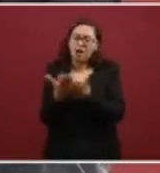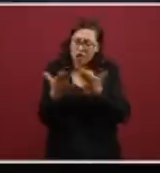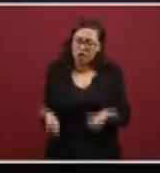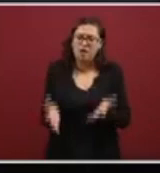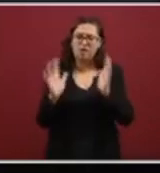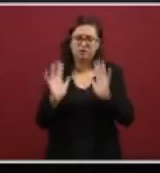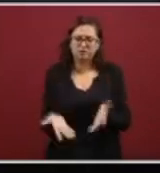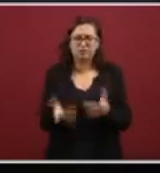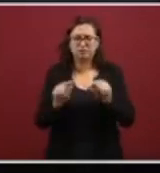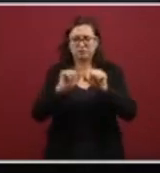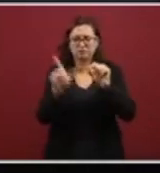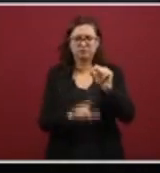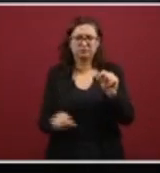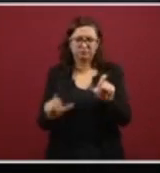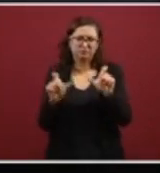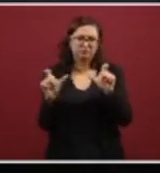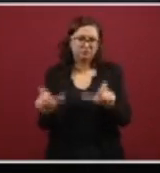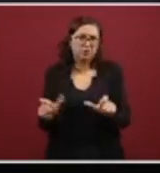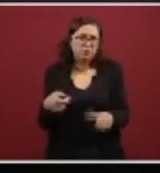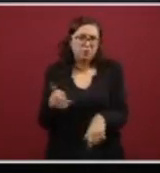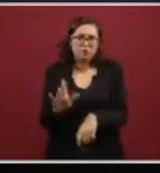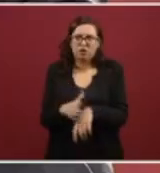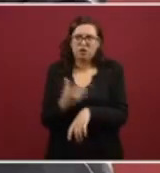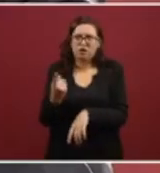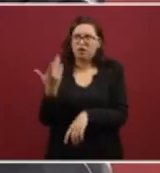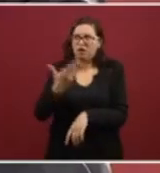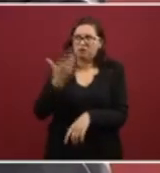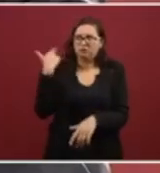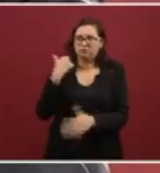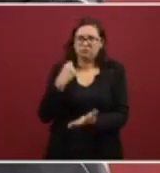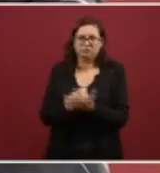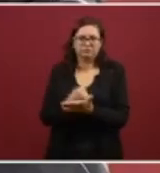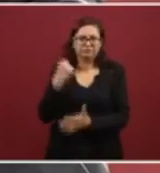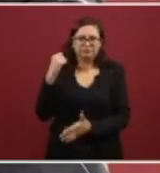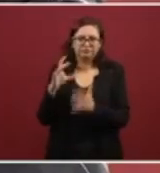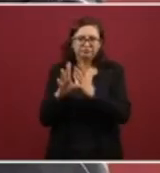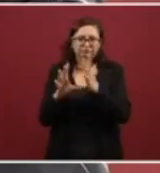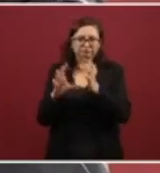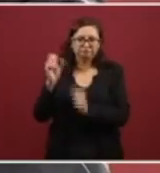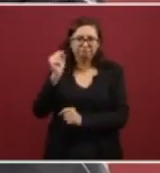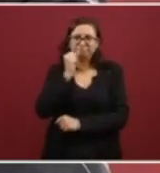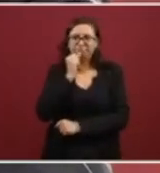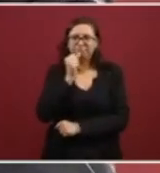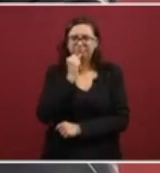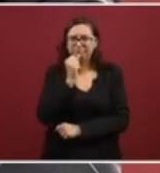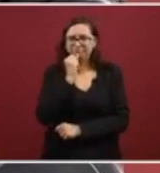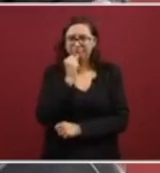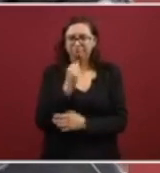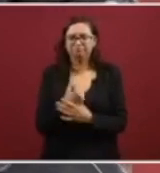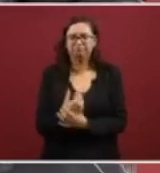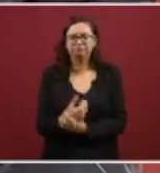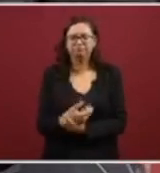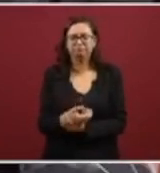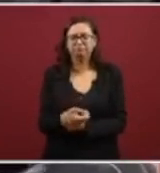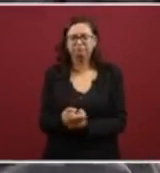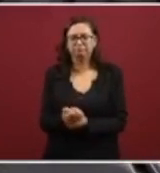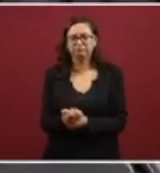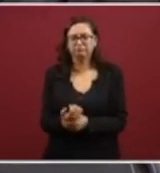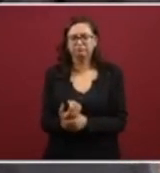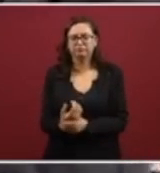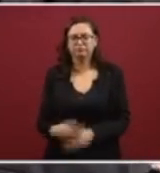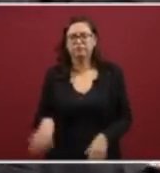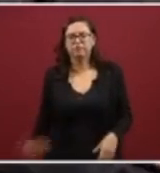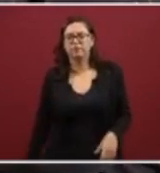había formado, acuérdate que no se había aprobado, incluso constitucionalmente todavía formar la Guardia. Entonces, lo